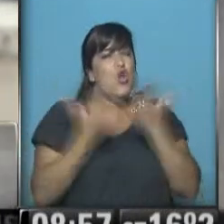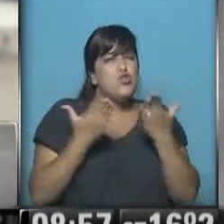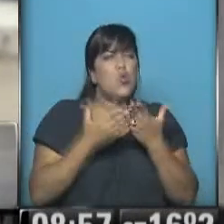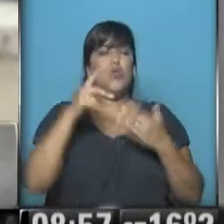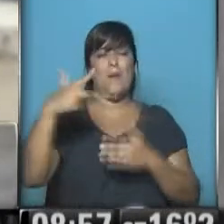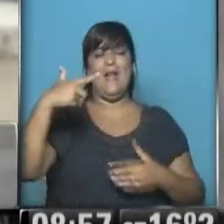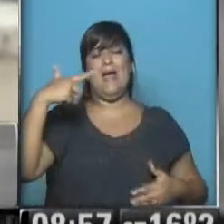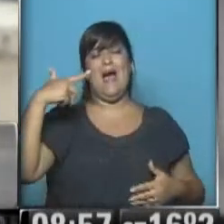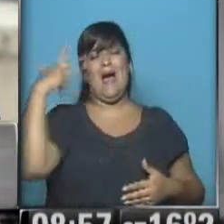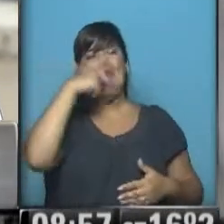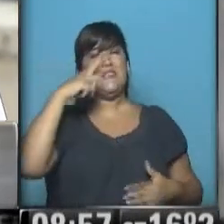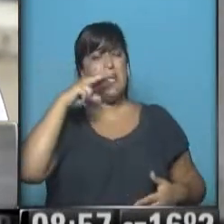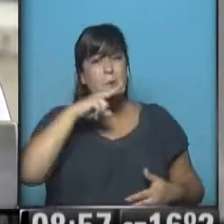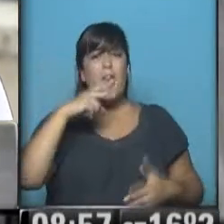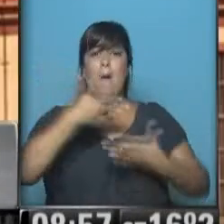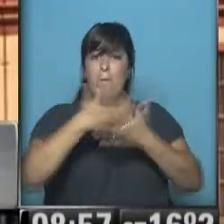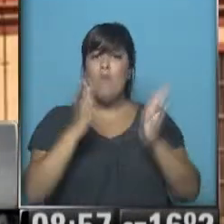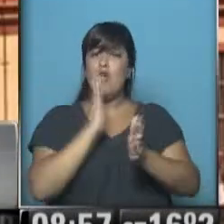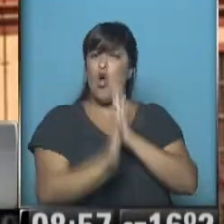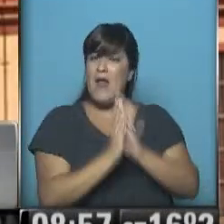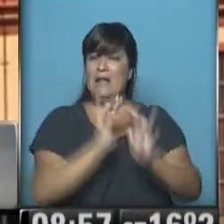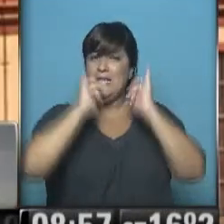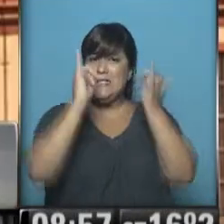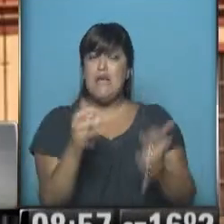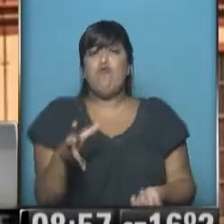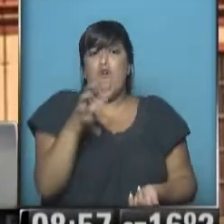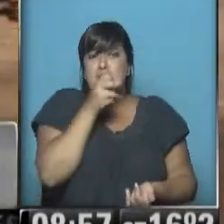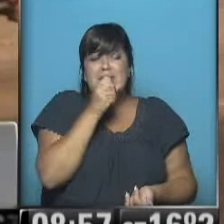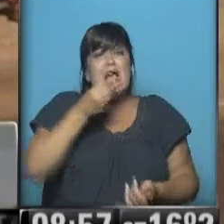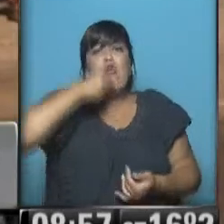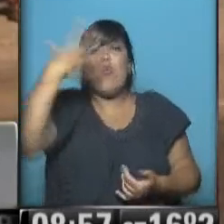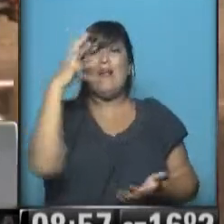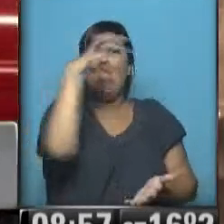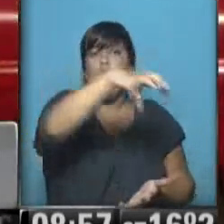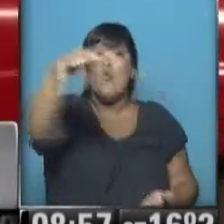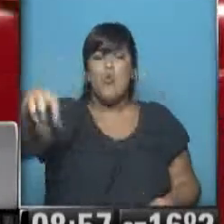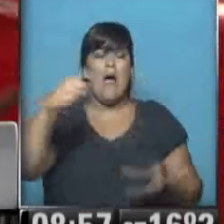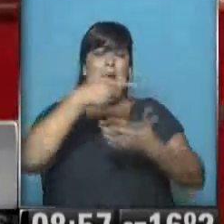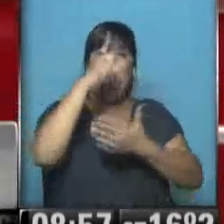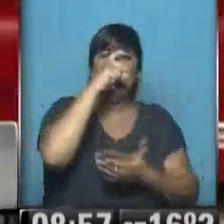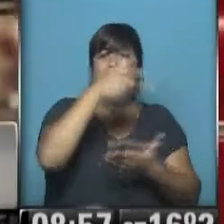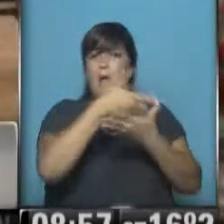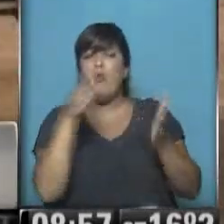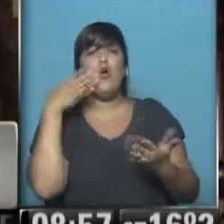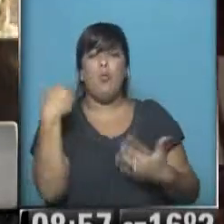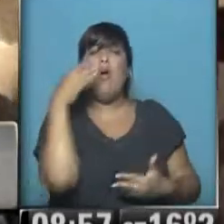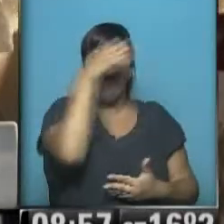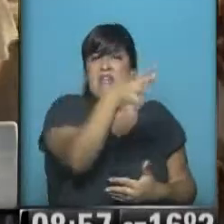es público, gratuito, confidencial, en cualquier centro asistencial, en cualquier hospital público,